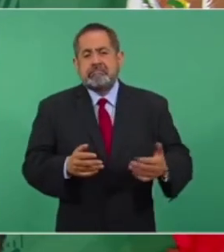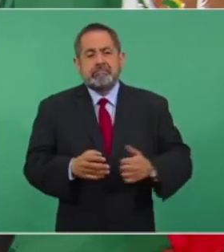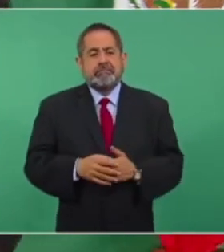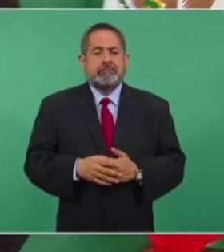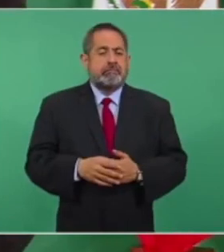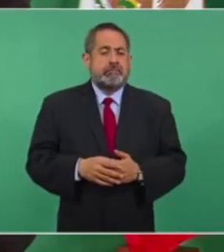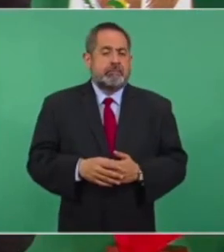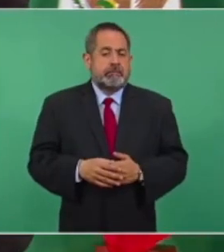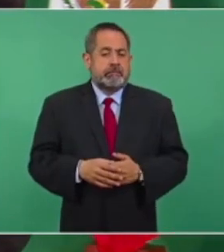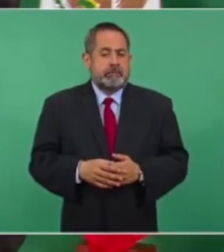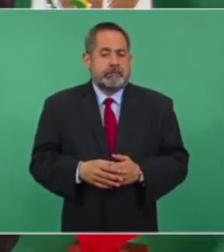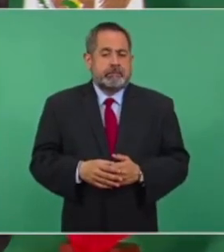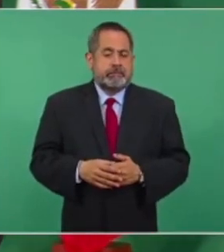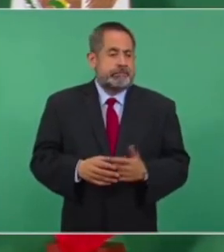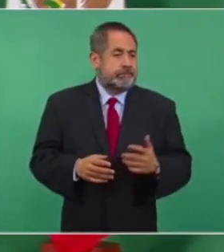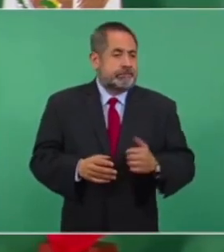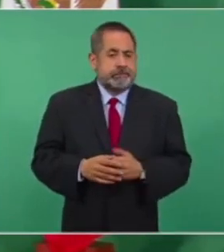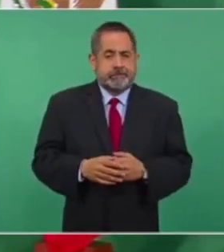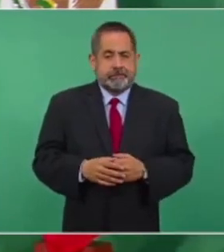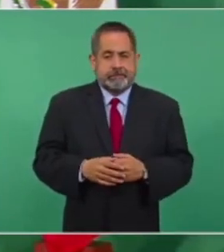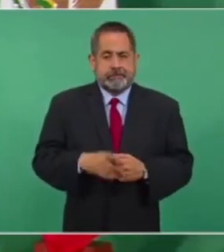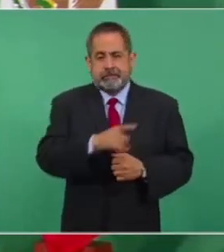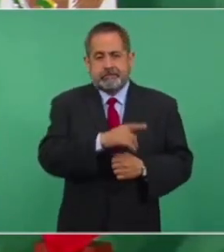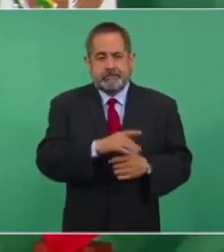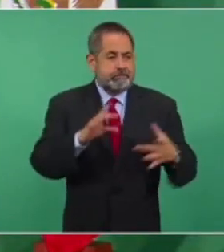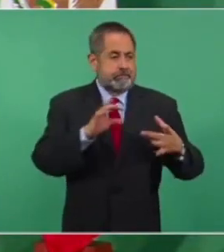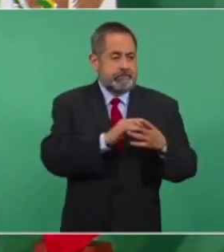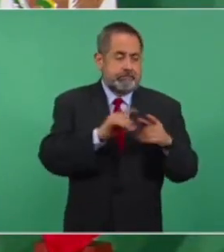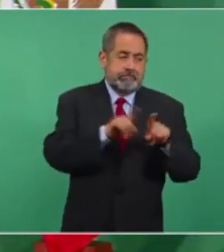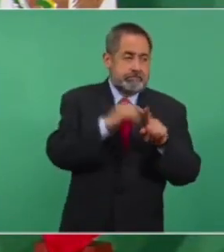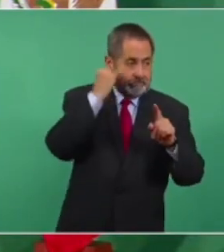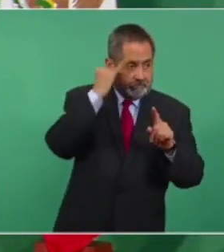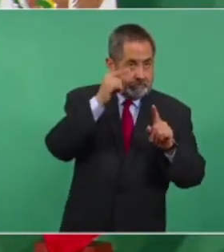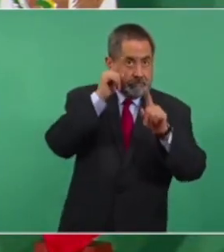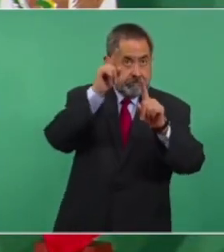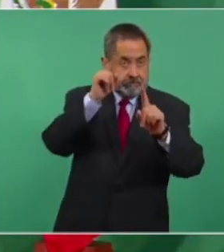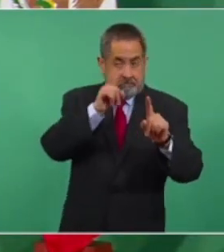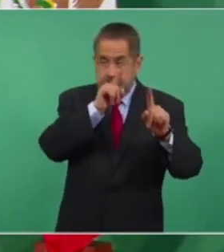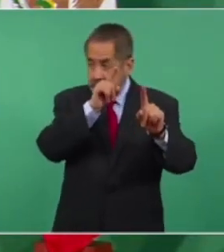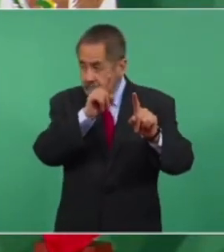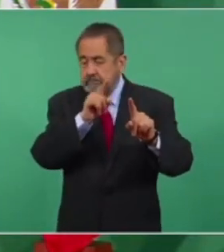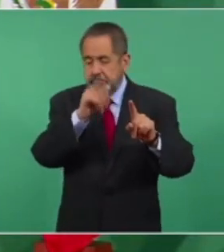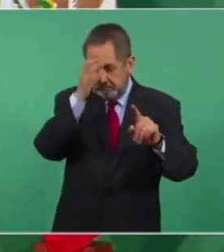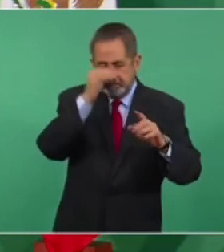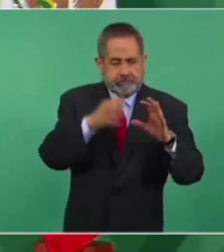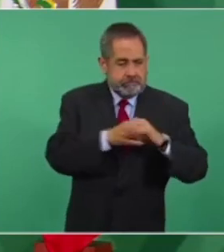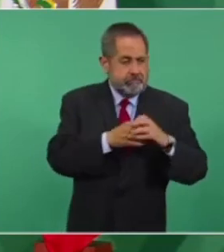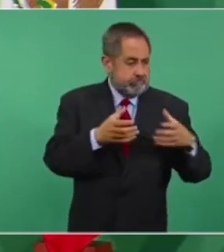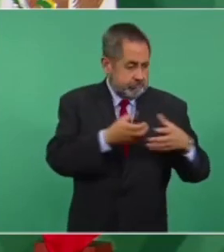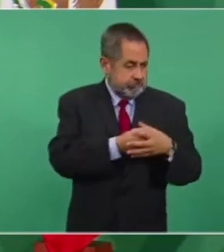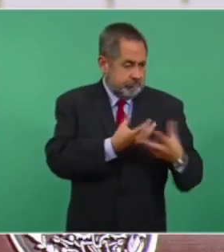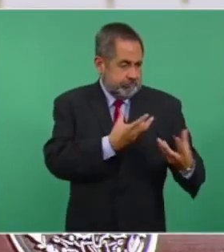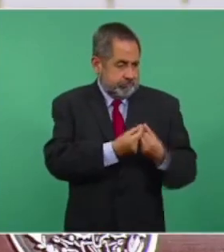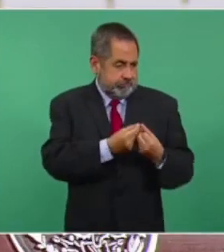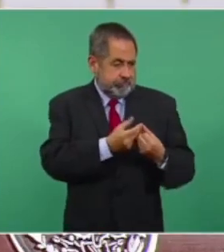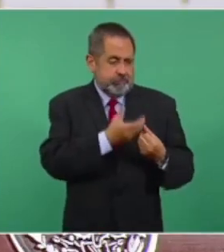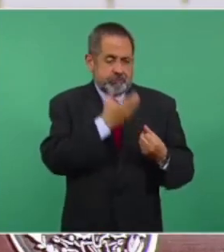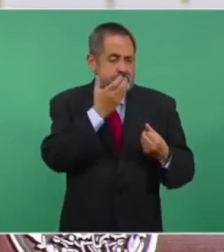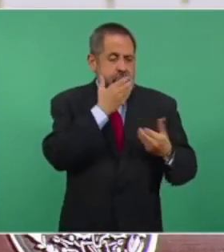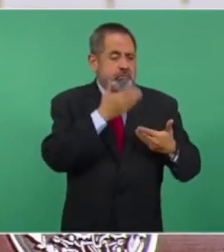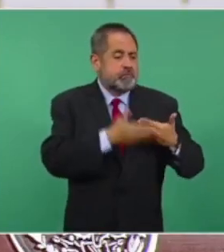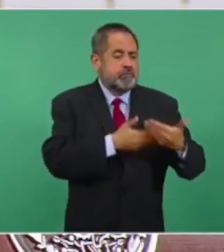sino por afinidad ideológica, por conservadurismo.